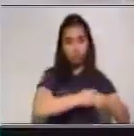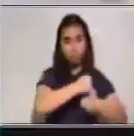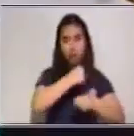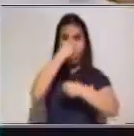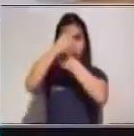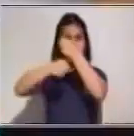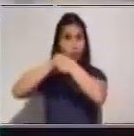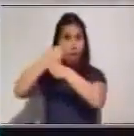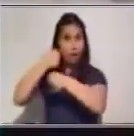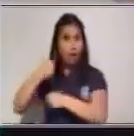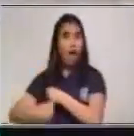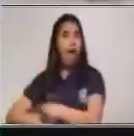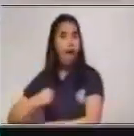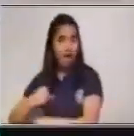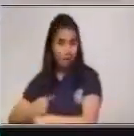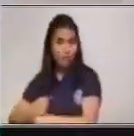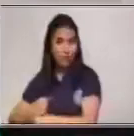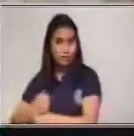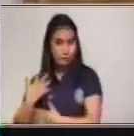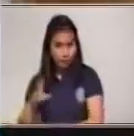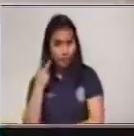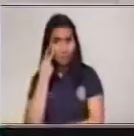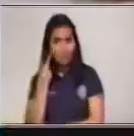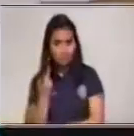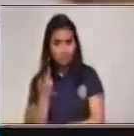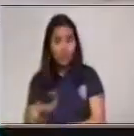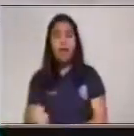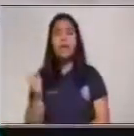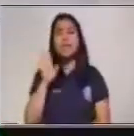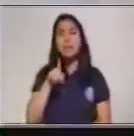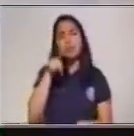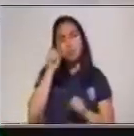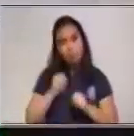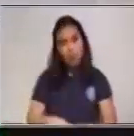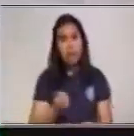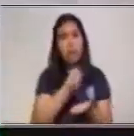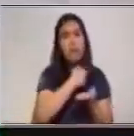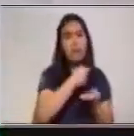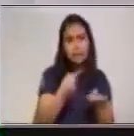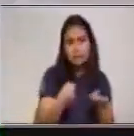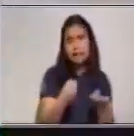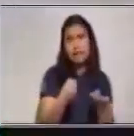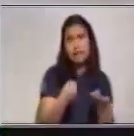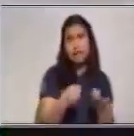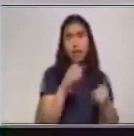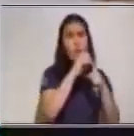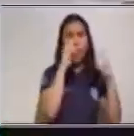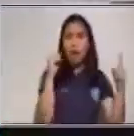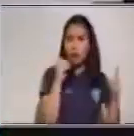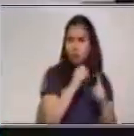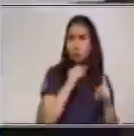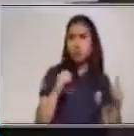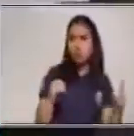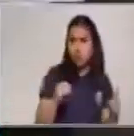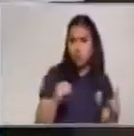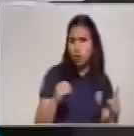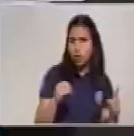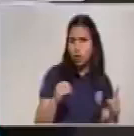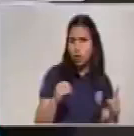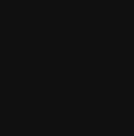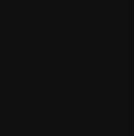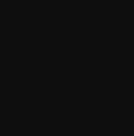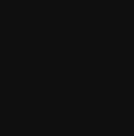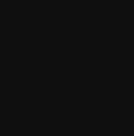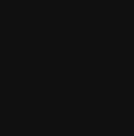datos importantes, que de esta época se llamaba prehistoria, la edad antigua, la edad media, edad moderna, edad,